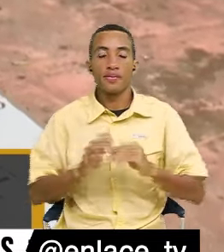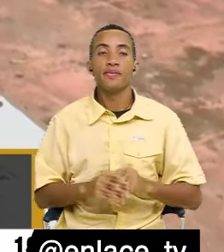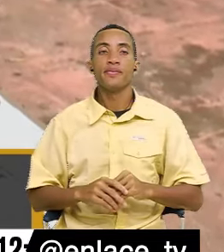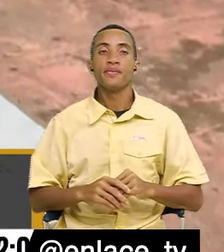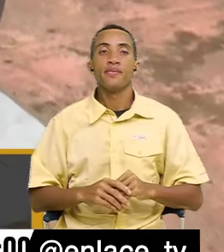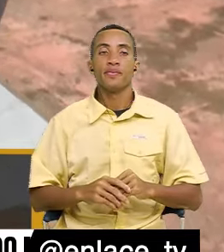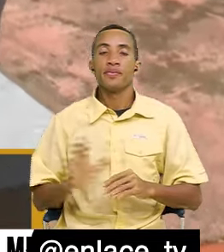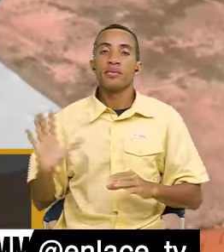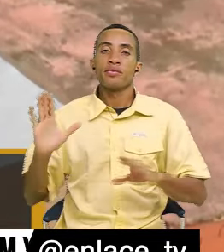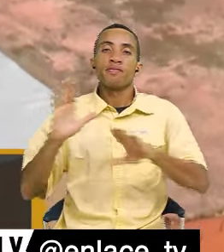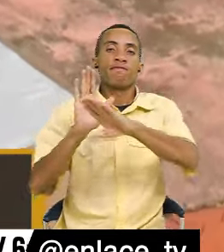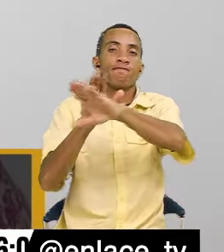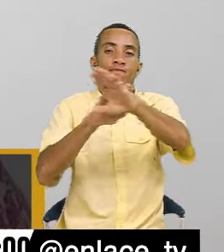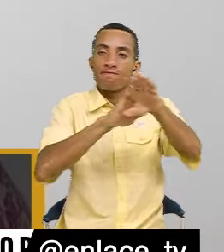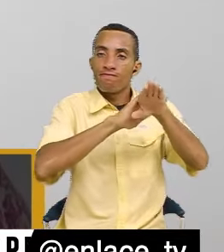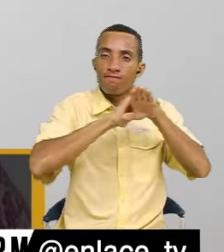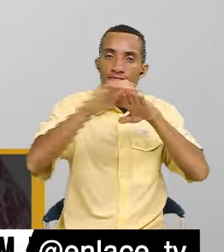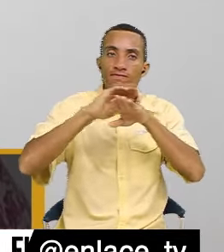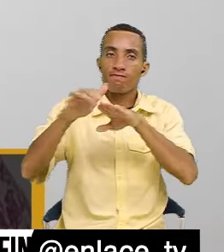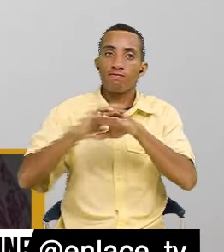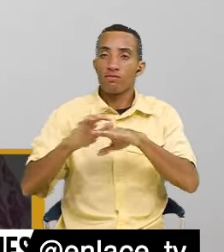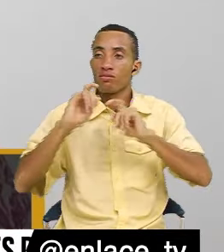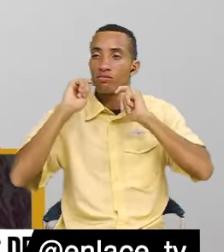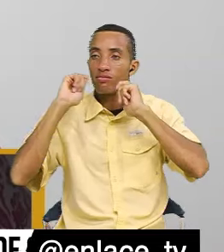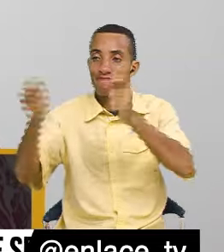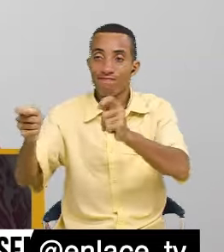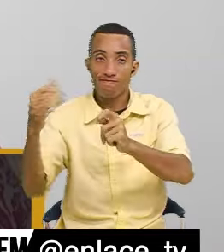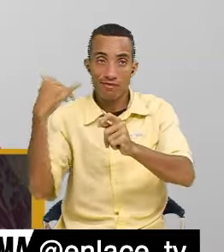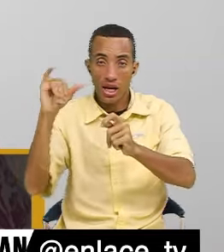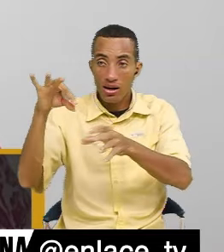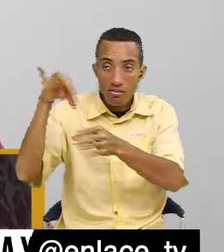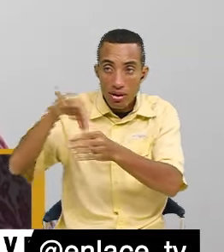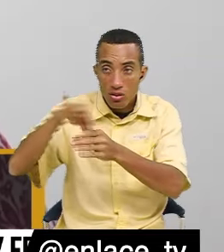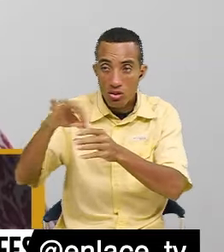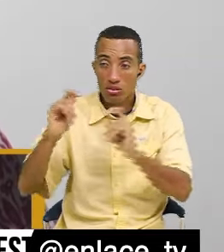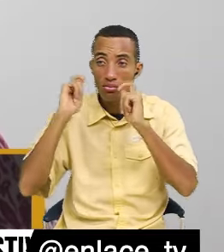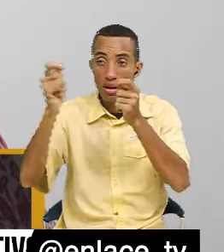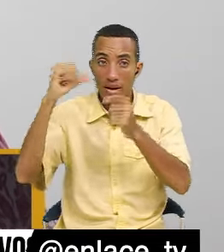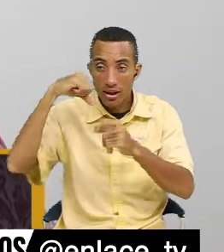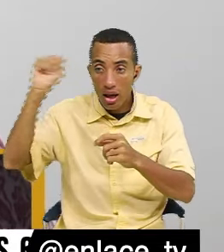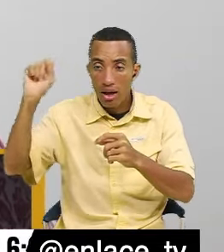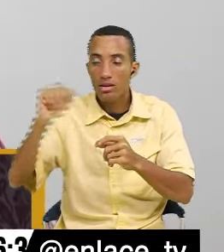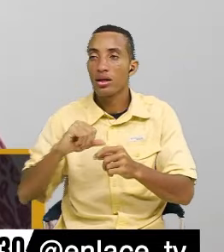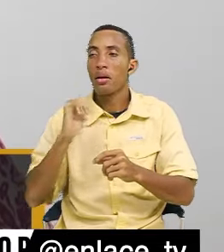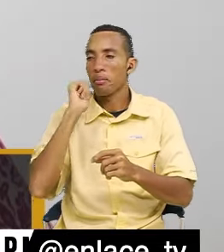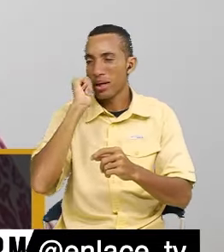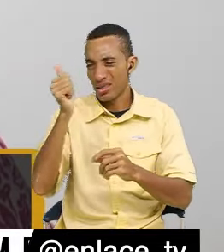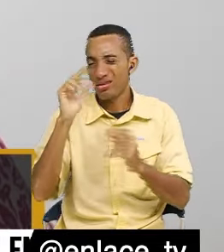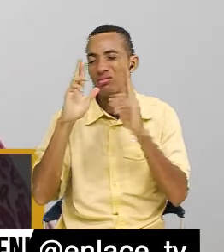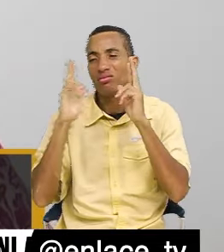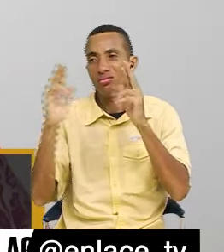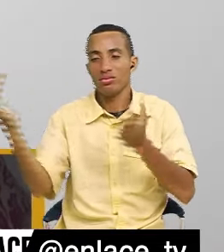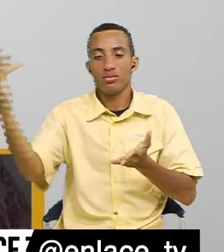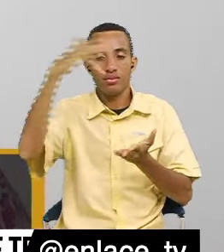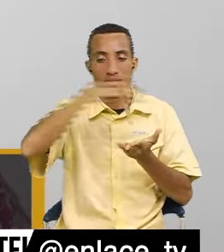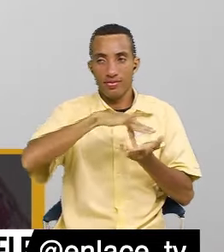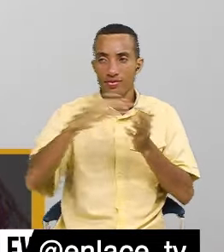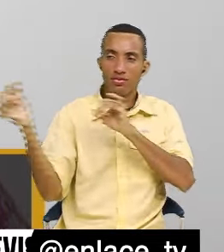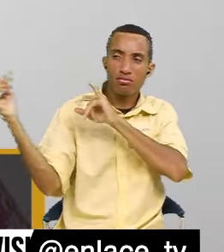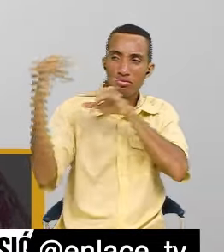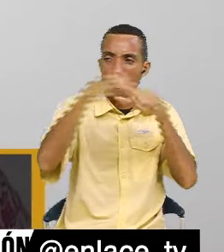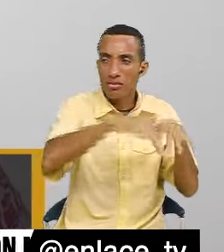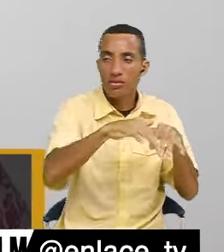y a las Juntas de Acción Comunal elegidas para que mañana se hagan presentes en el acto de posesión en el Coliseo Luis F. Castellanos a las 9 de